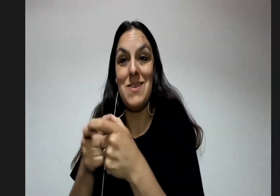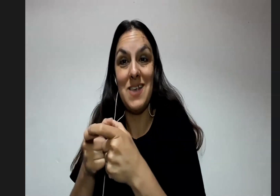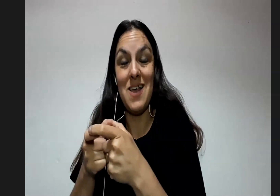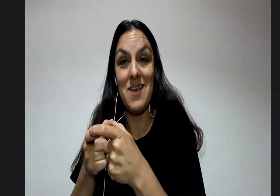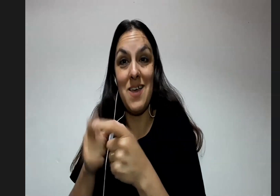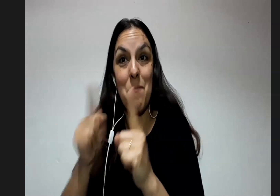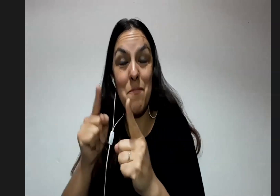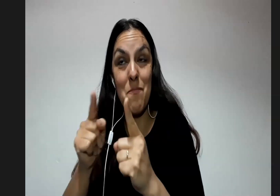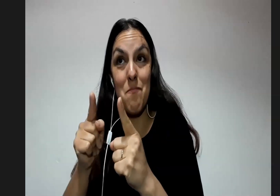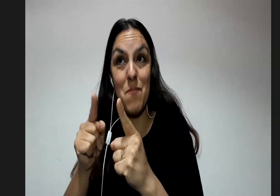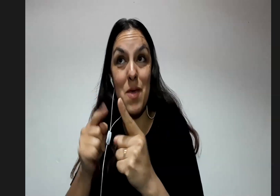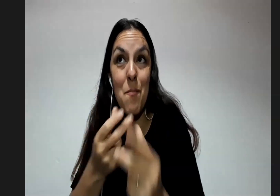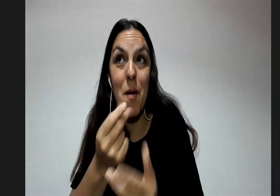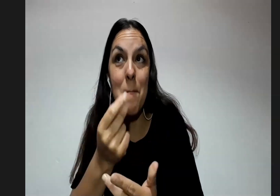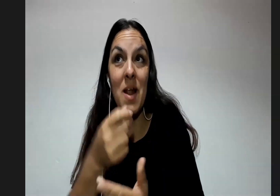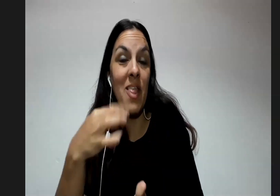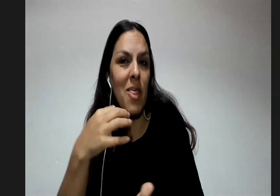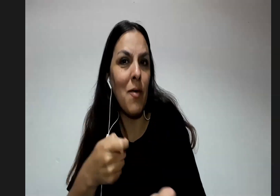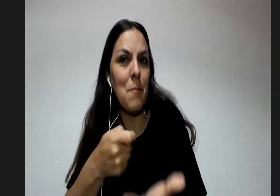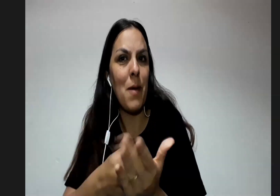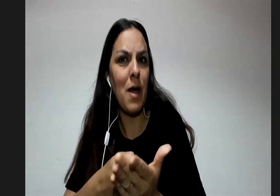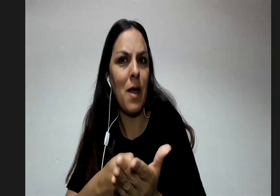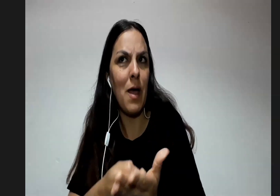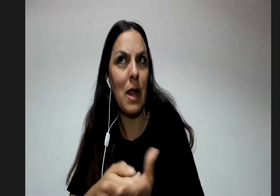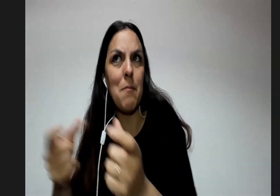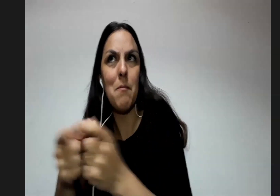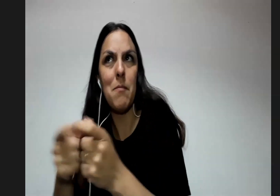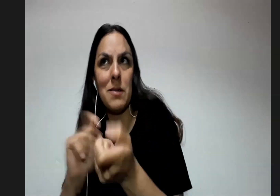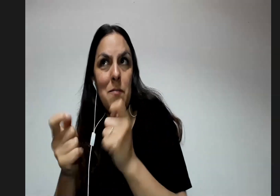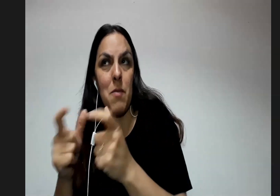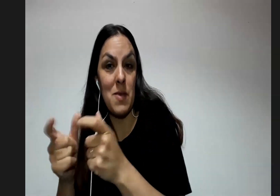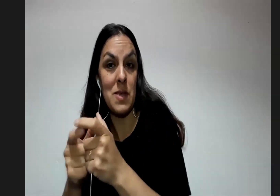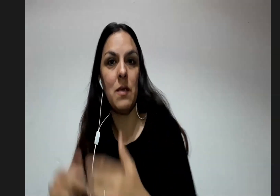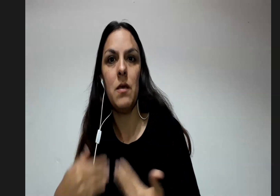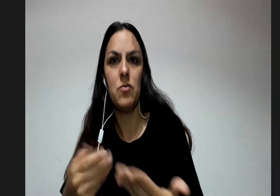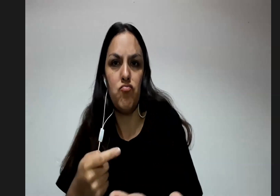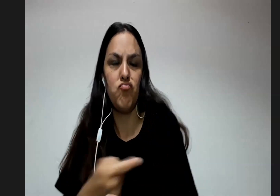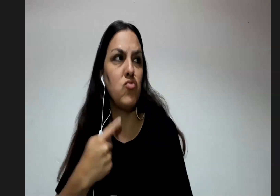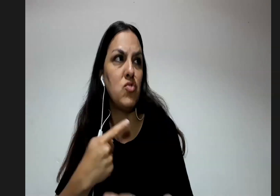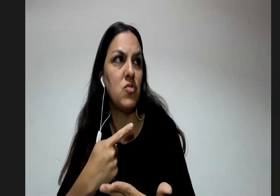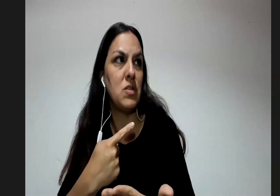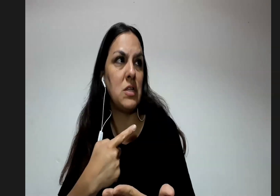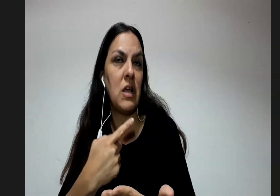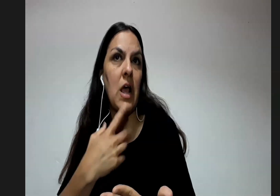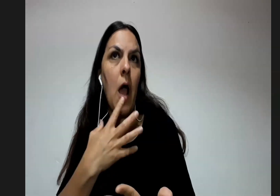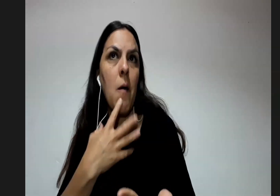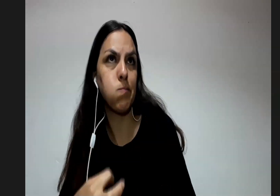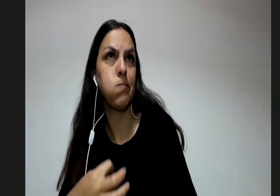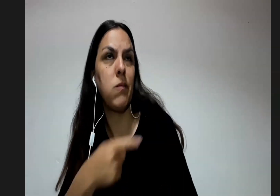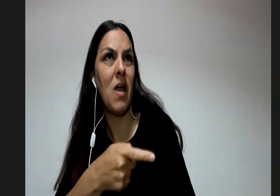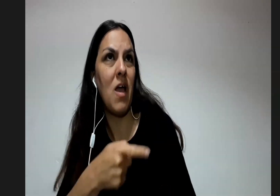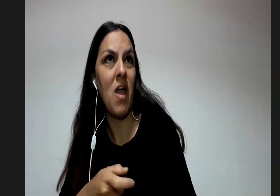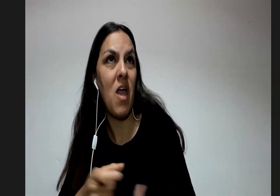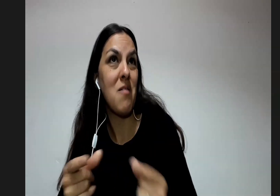pagar. Ustedes dirán, ¿y cómo nosotros sabemos de qué manera compensó el valor con la cantidad de